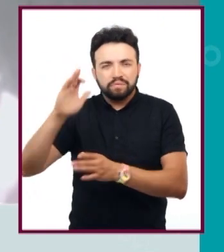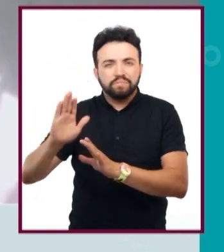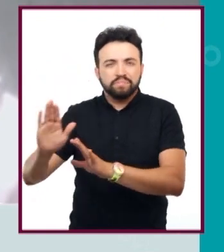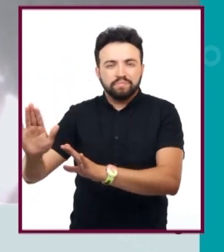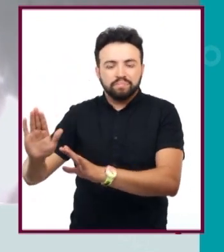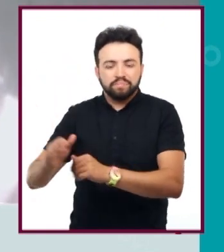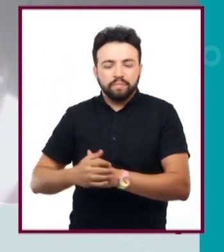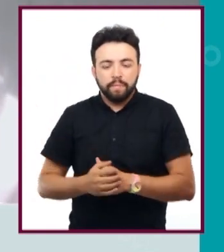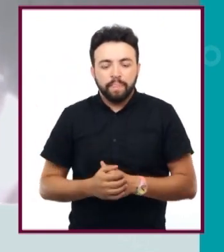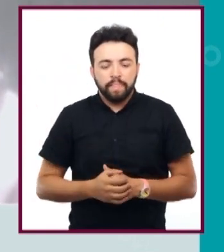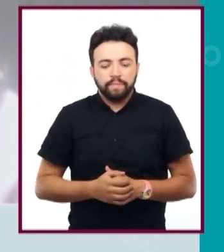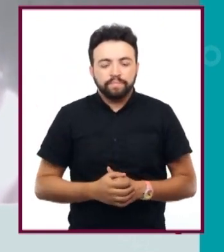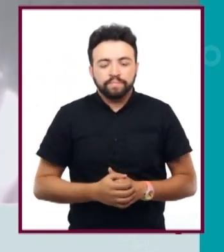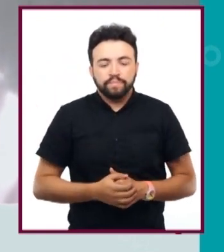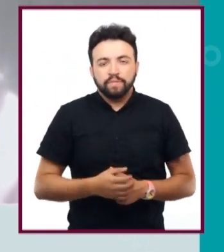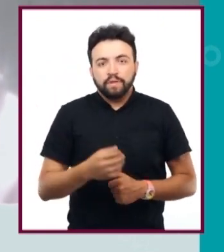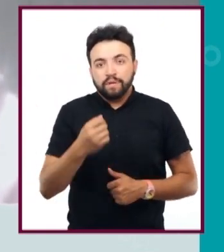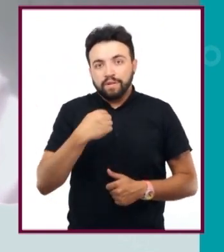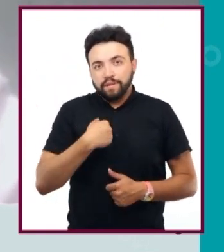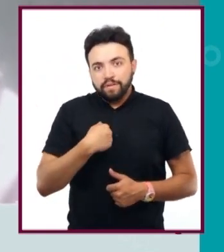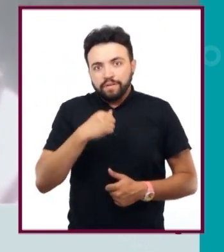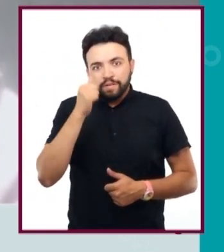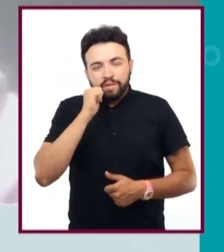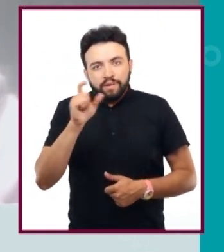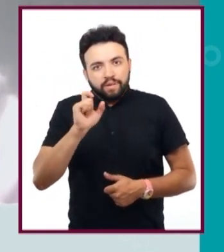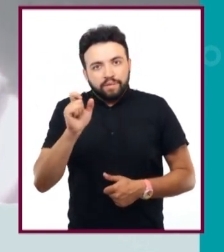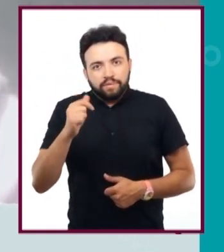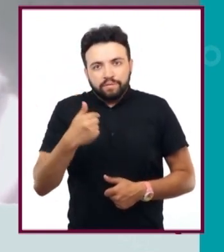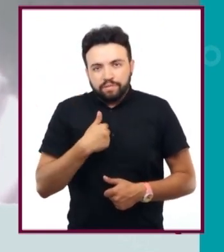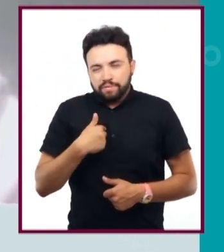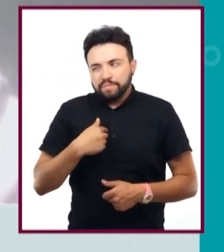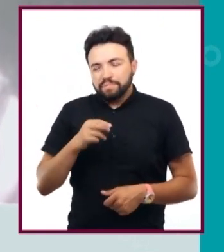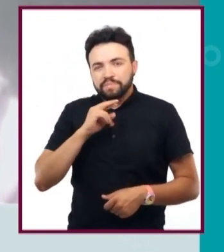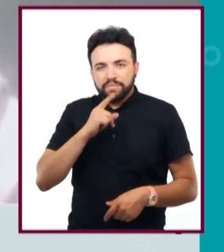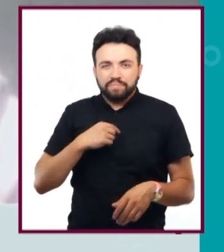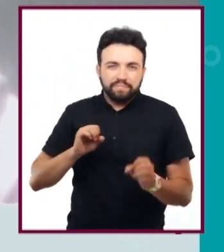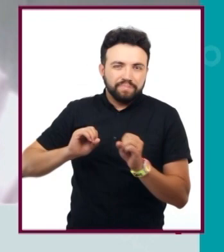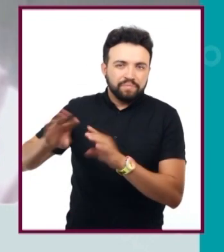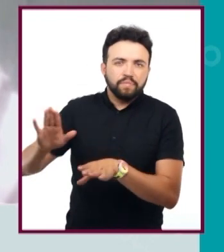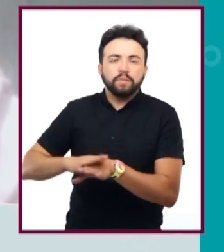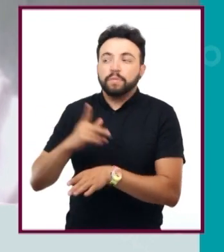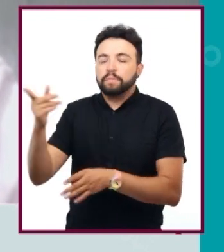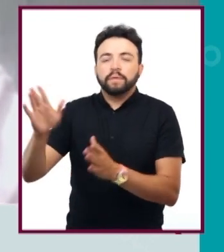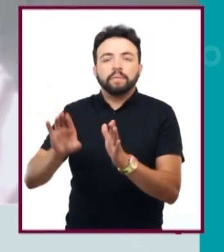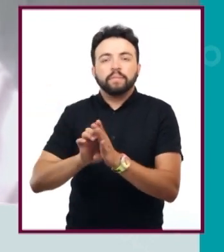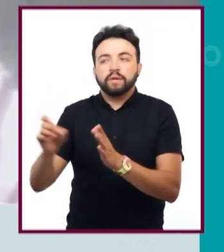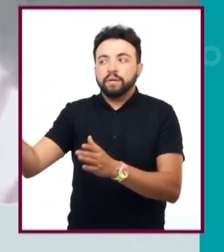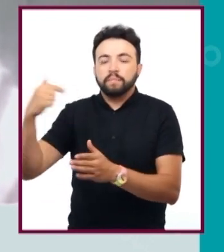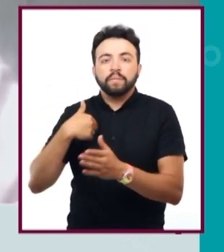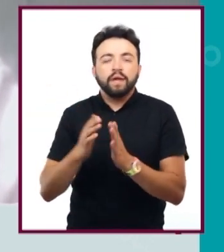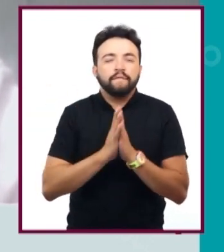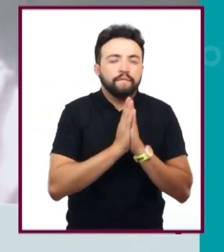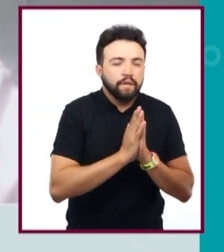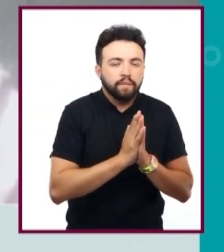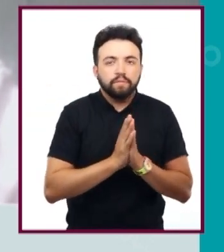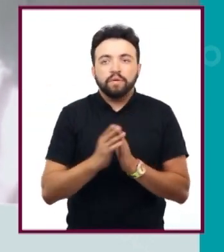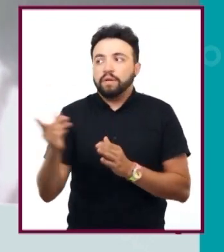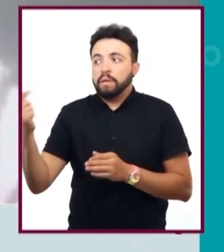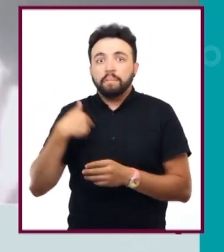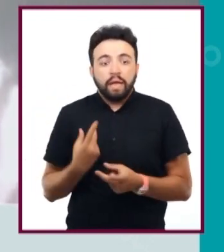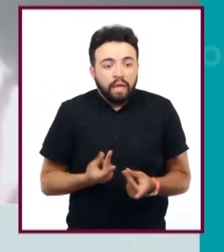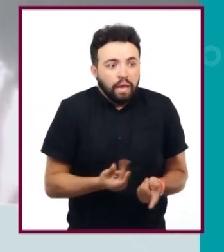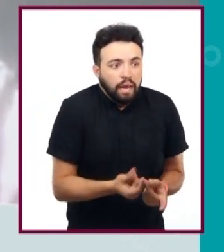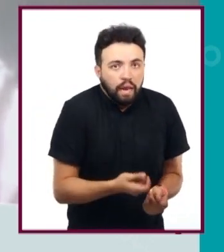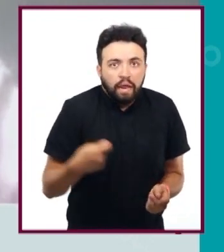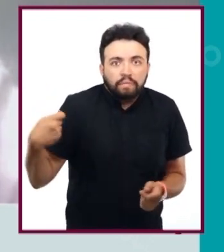que simplemente dejo a la persona ahí. Me está pidiendo un favor y me acelera como que mejor me voy y no le hago el favor.